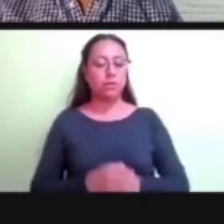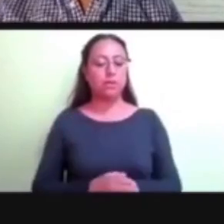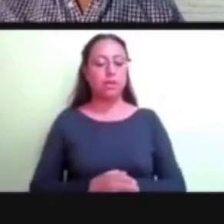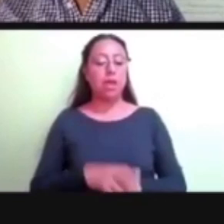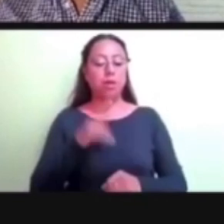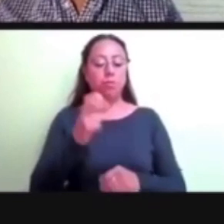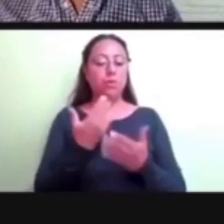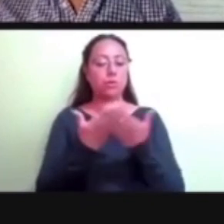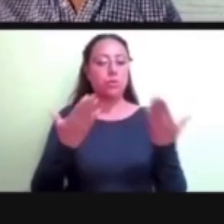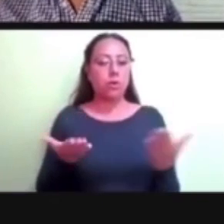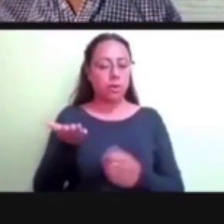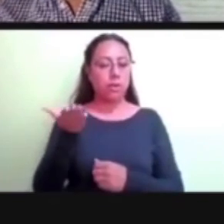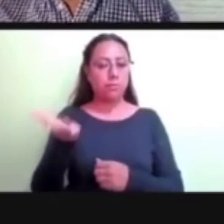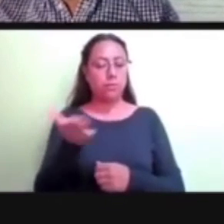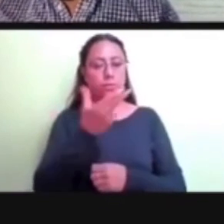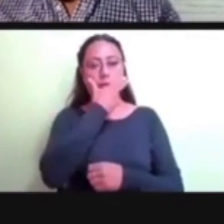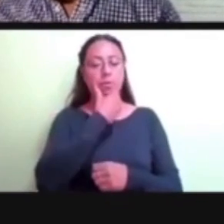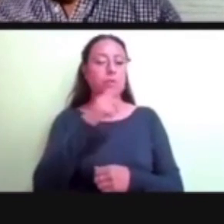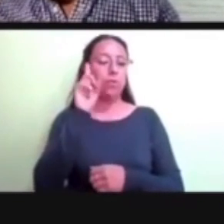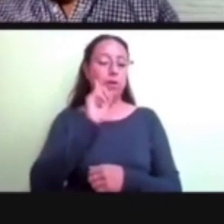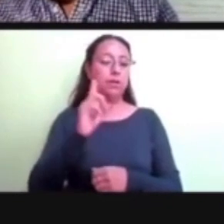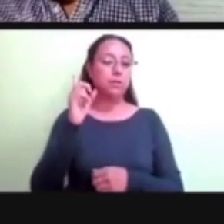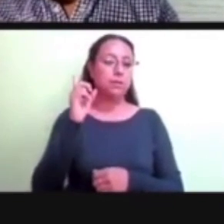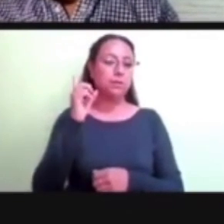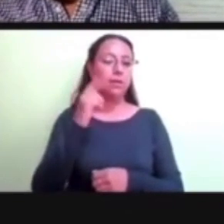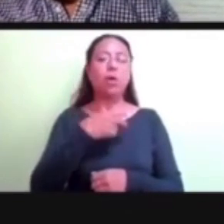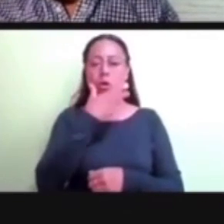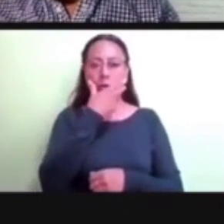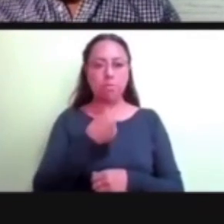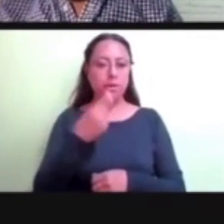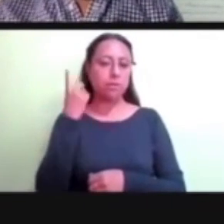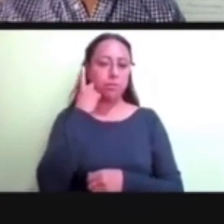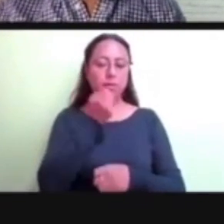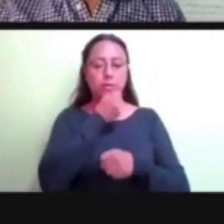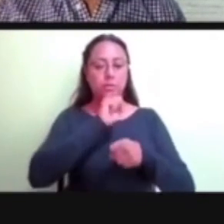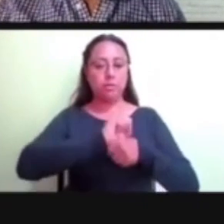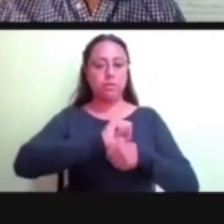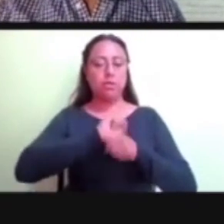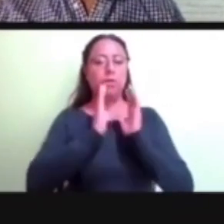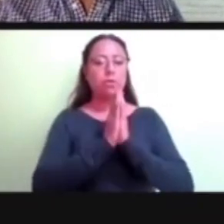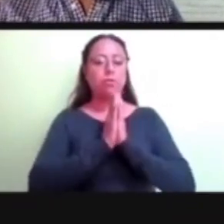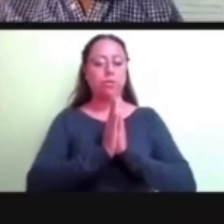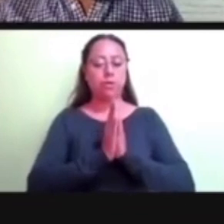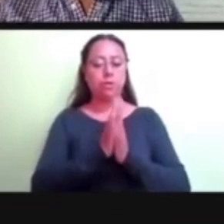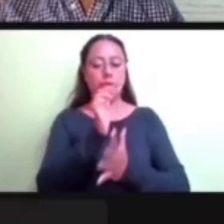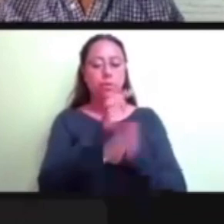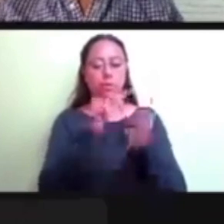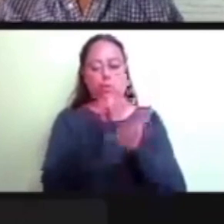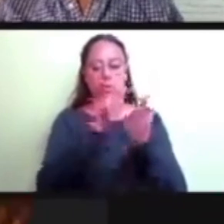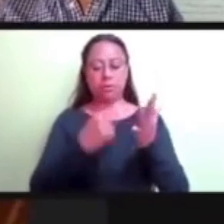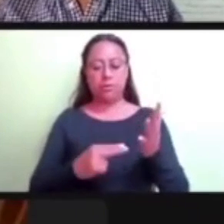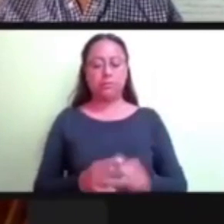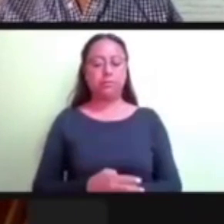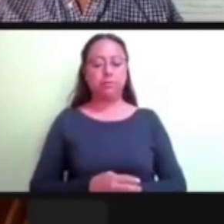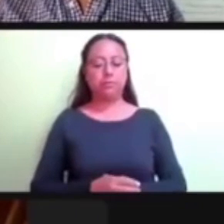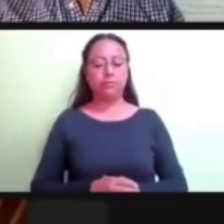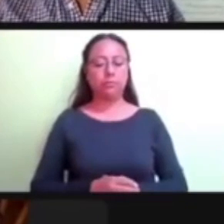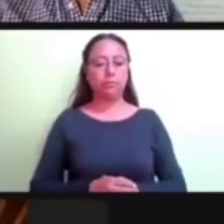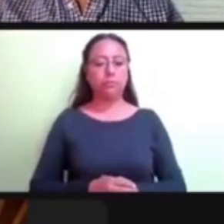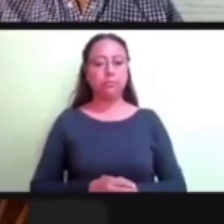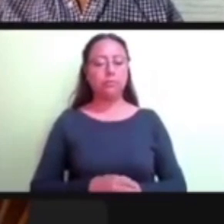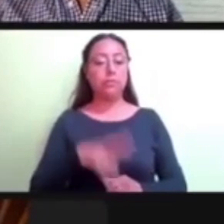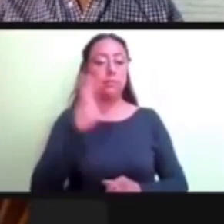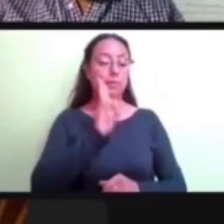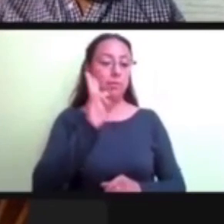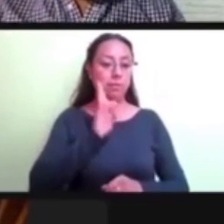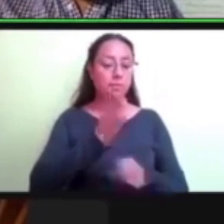La Comisión de Seguridad Ciudadana del Congreso Capitalino aprobó un exhorto para que la Subsecretaría de Participación Ciudadana y Prevención del